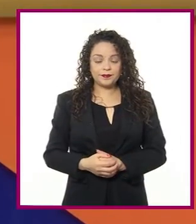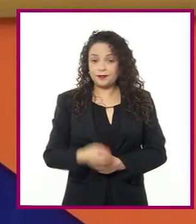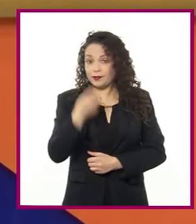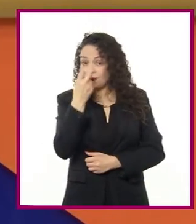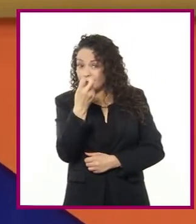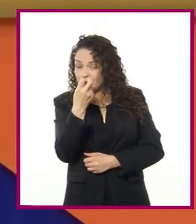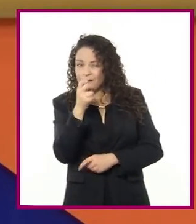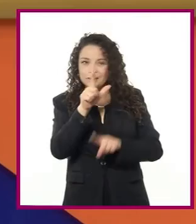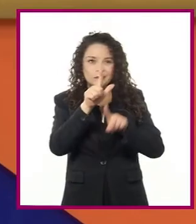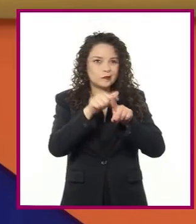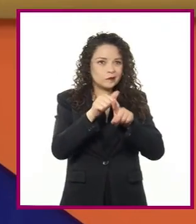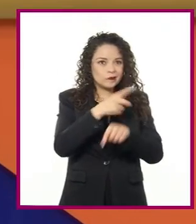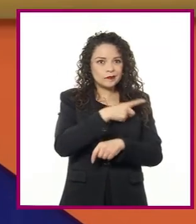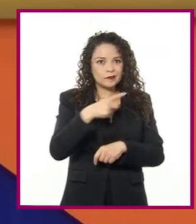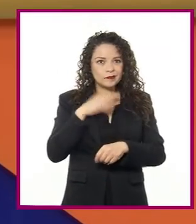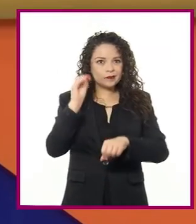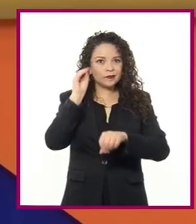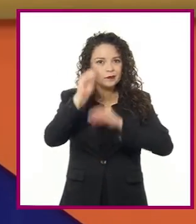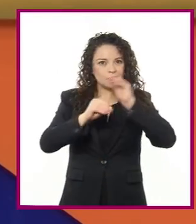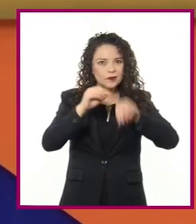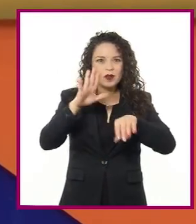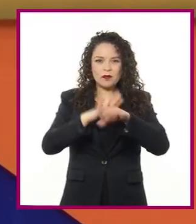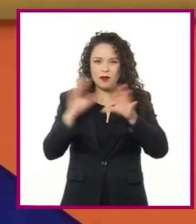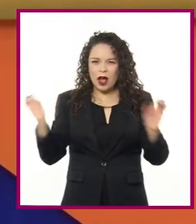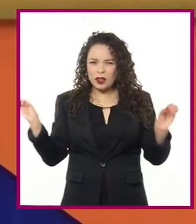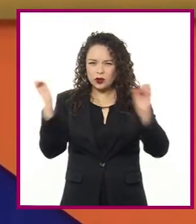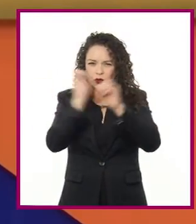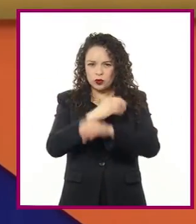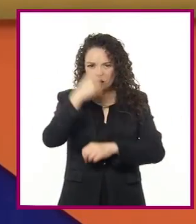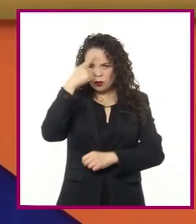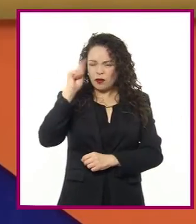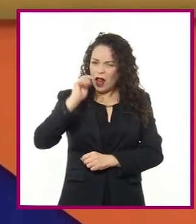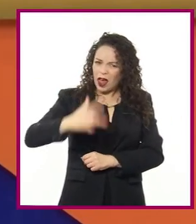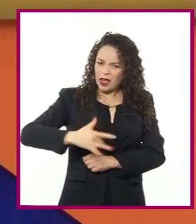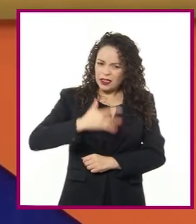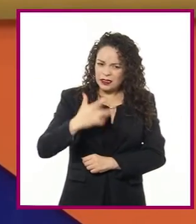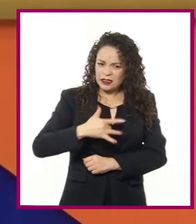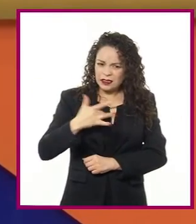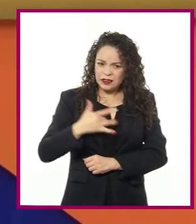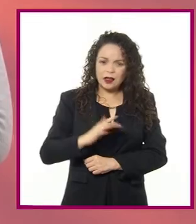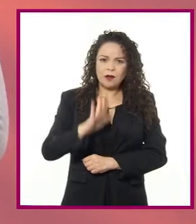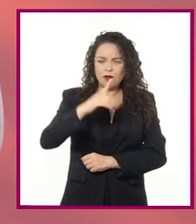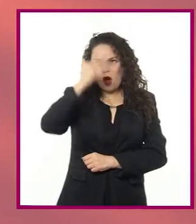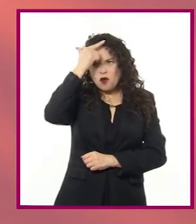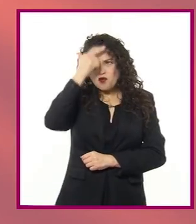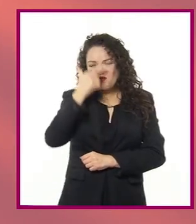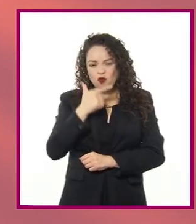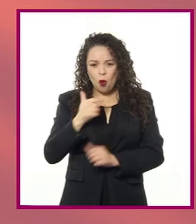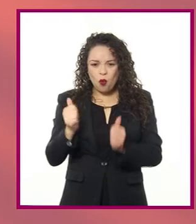ser más oscuros para transmitir la sensación de que se trata de una noche fría.